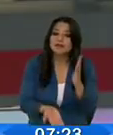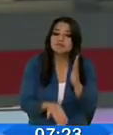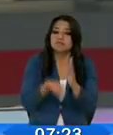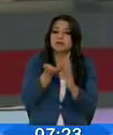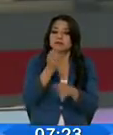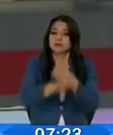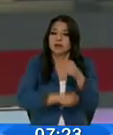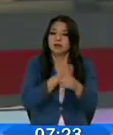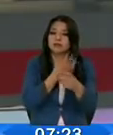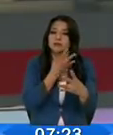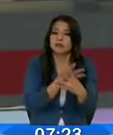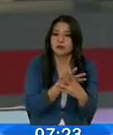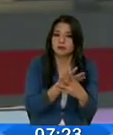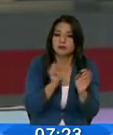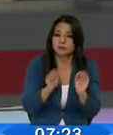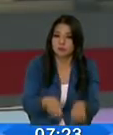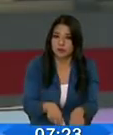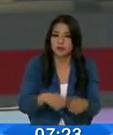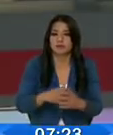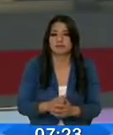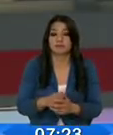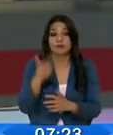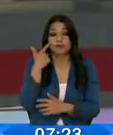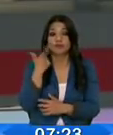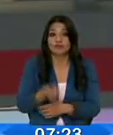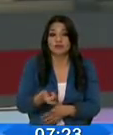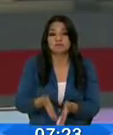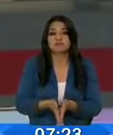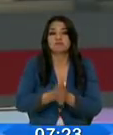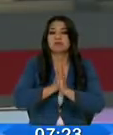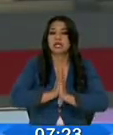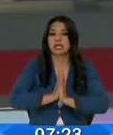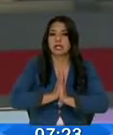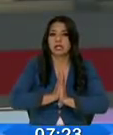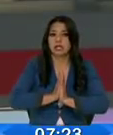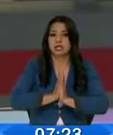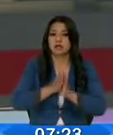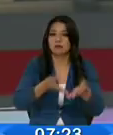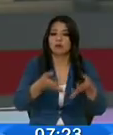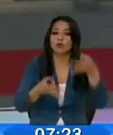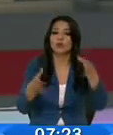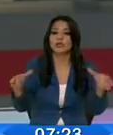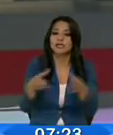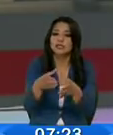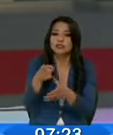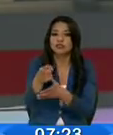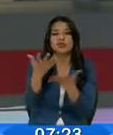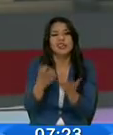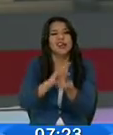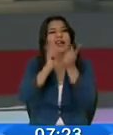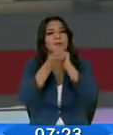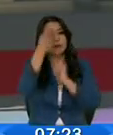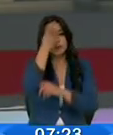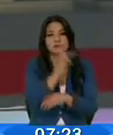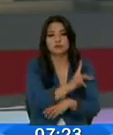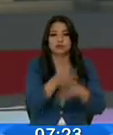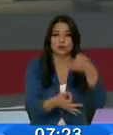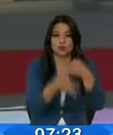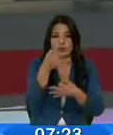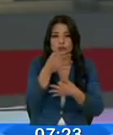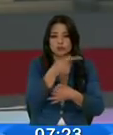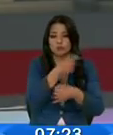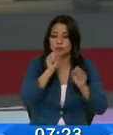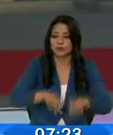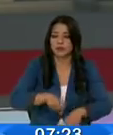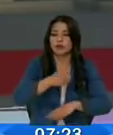la pena privativa de libertad. Ese fue el pedido de la Fiscalía General del Estado en la audiencia de casación desarrollada en la Corte Nacional de